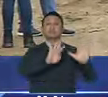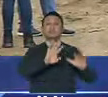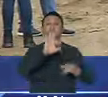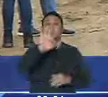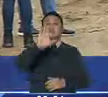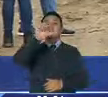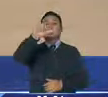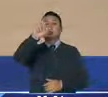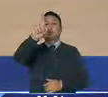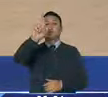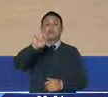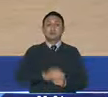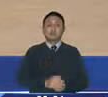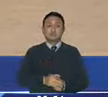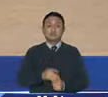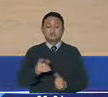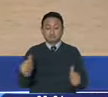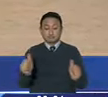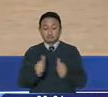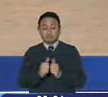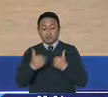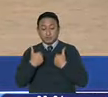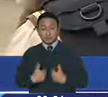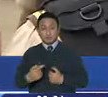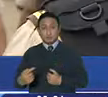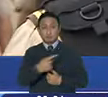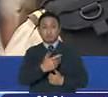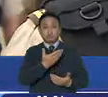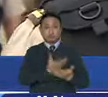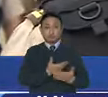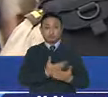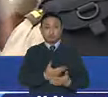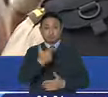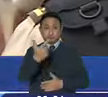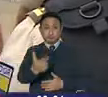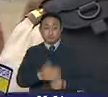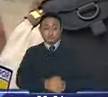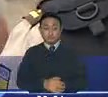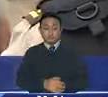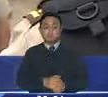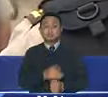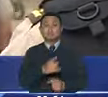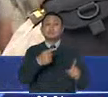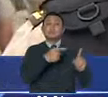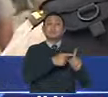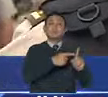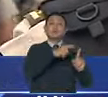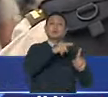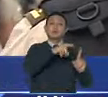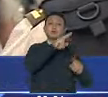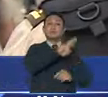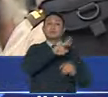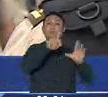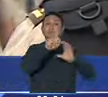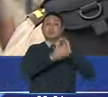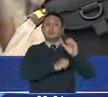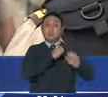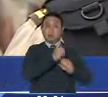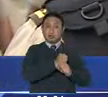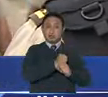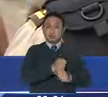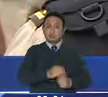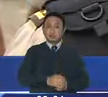de Guayaquil. Junto al cadáver quedó un arma de fuego. La víctima es una persona de 26 años de edad